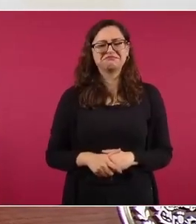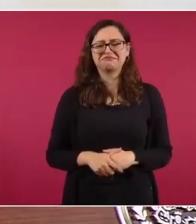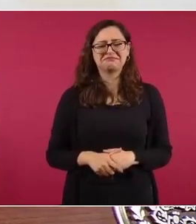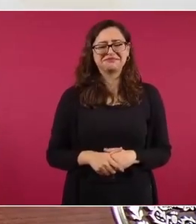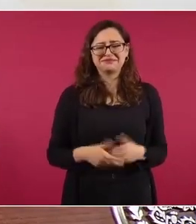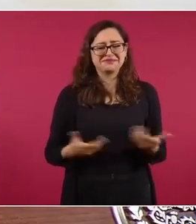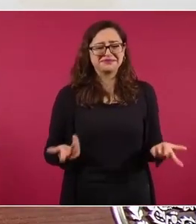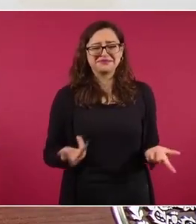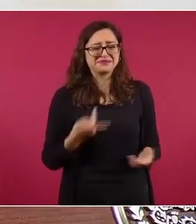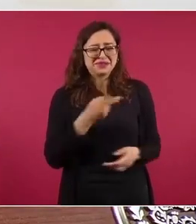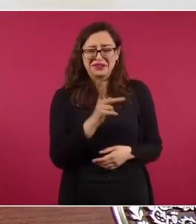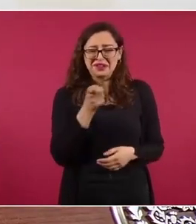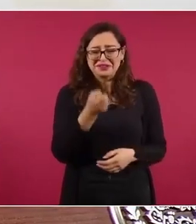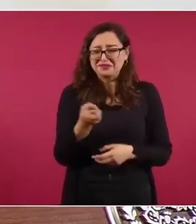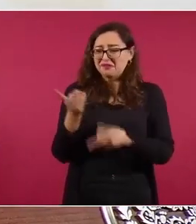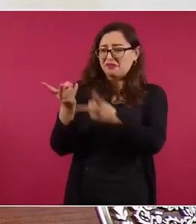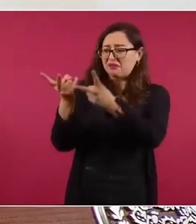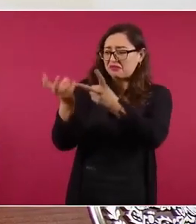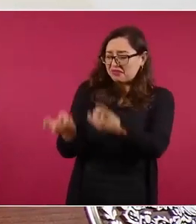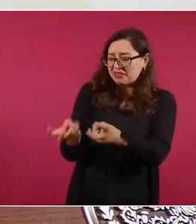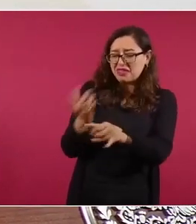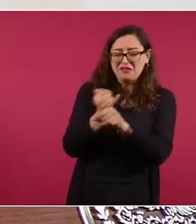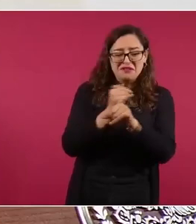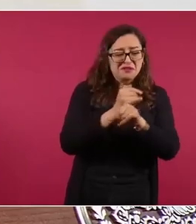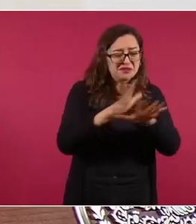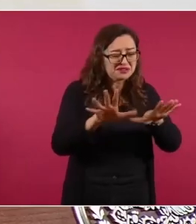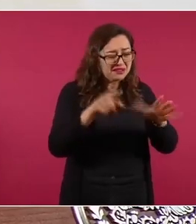un asunto de politiquería.